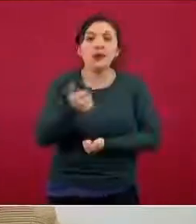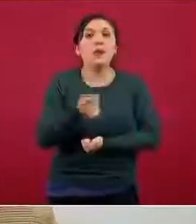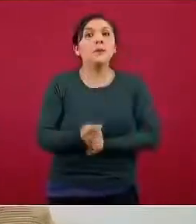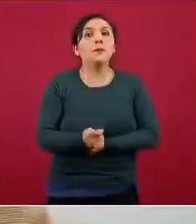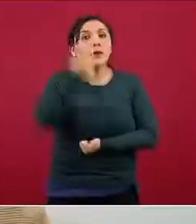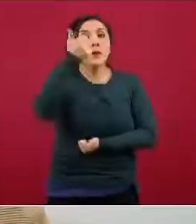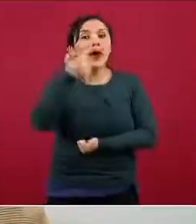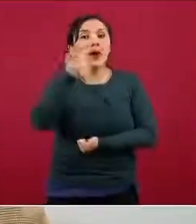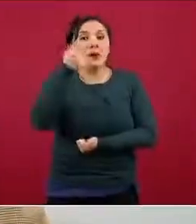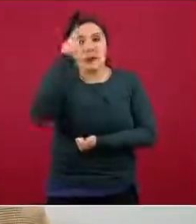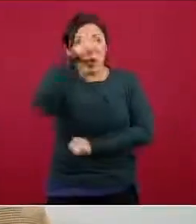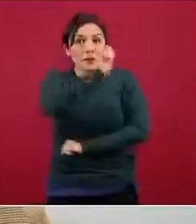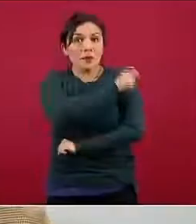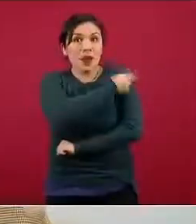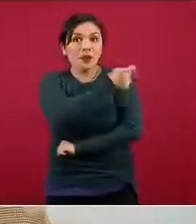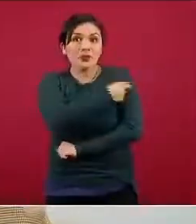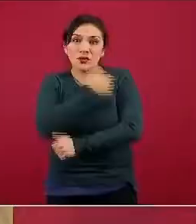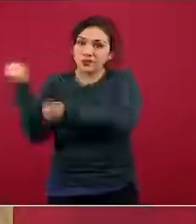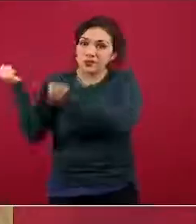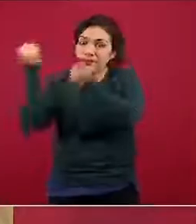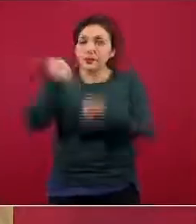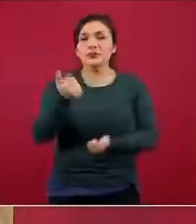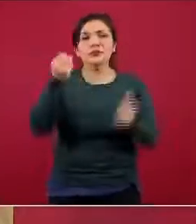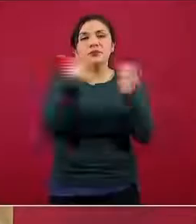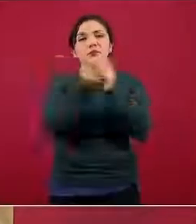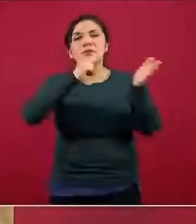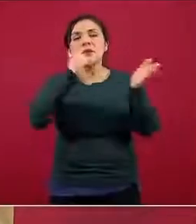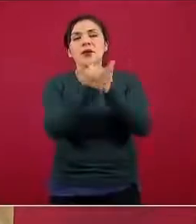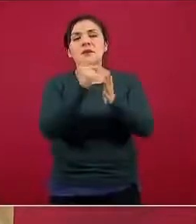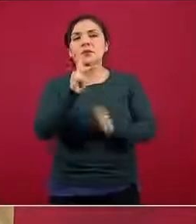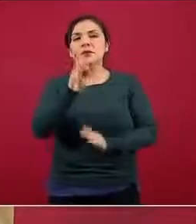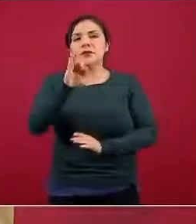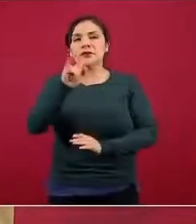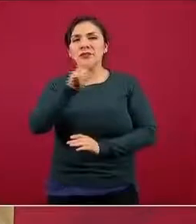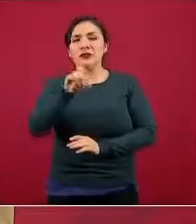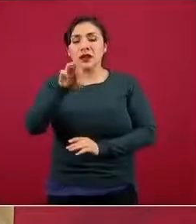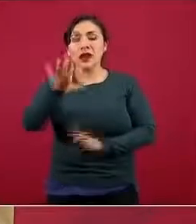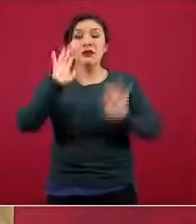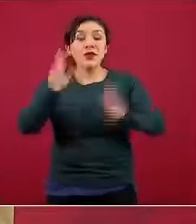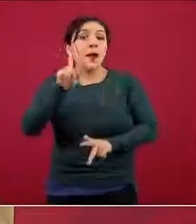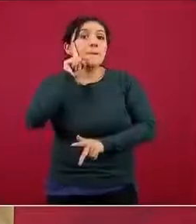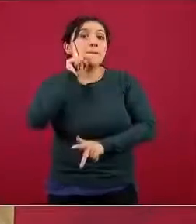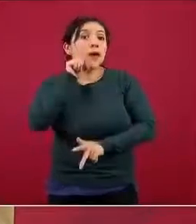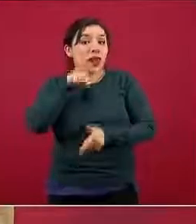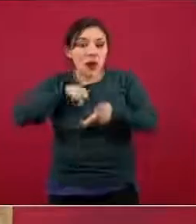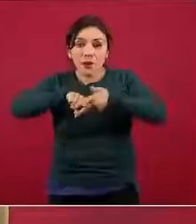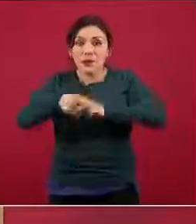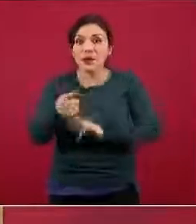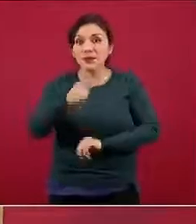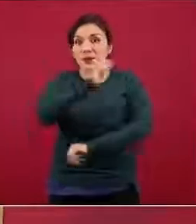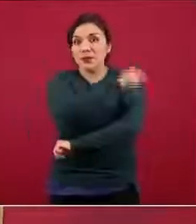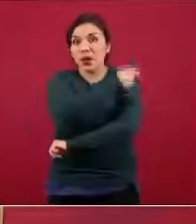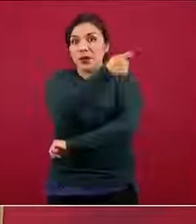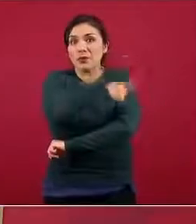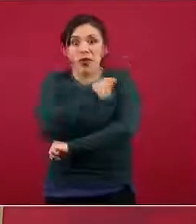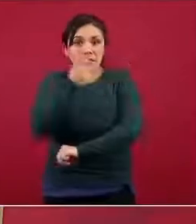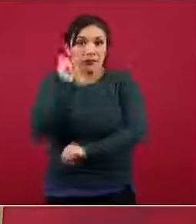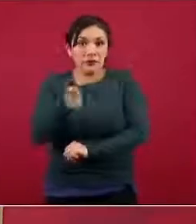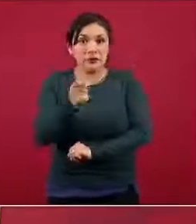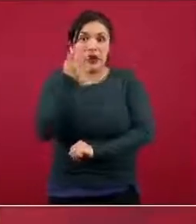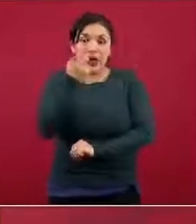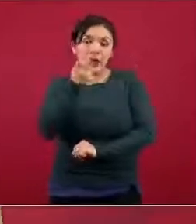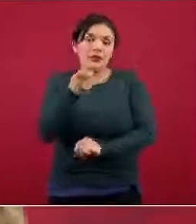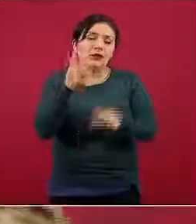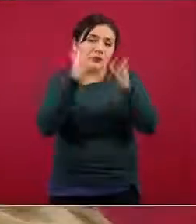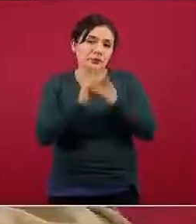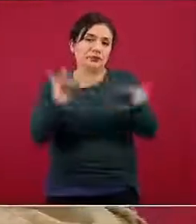lotes de vacuna de Pfizer y mañana mismo iniciaría su aplicación. Entonces, y esos son los